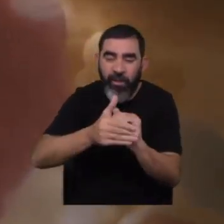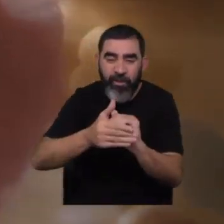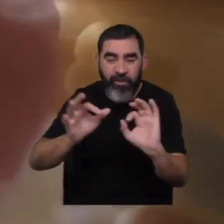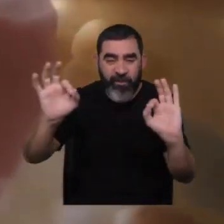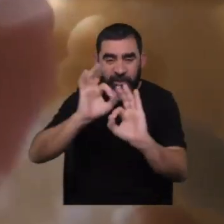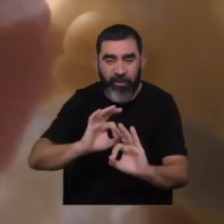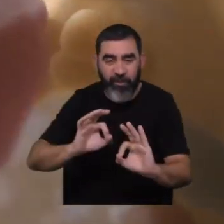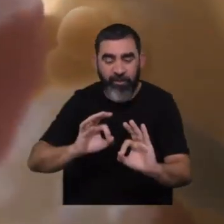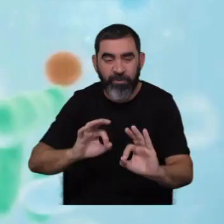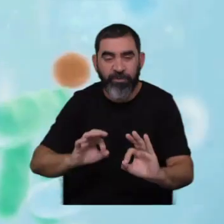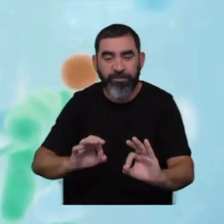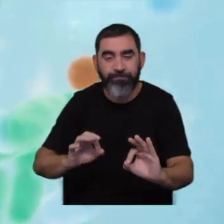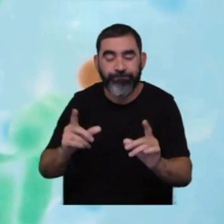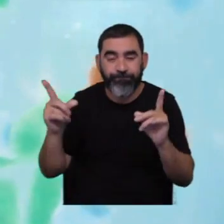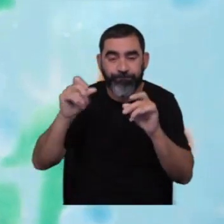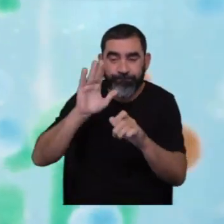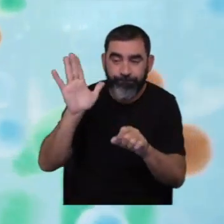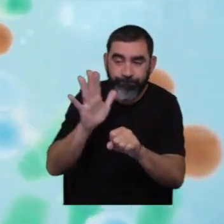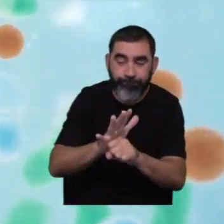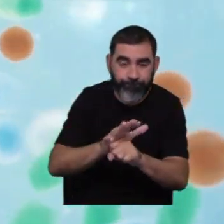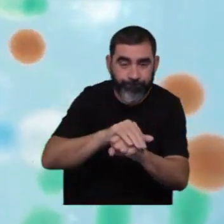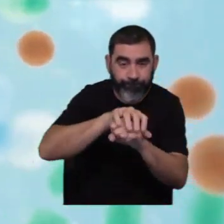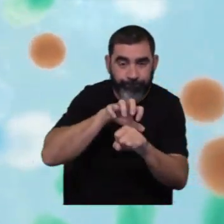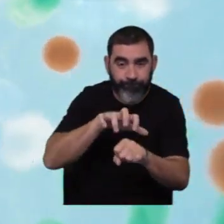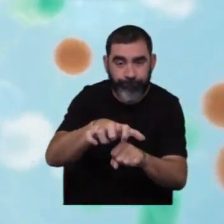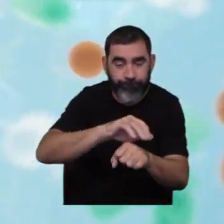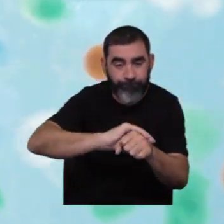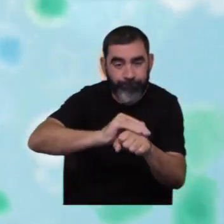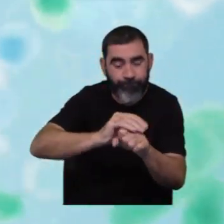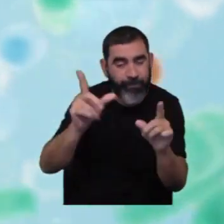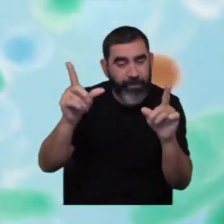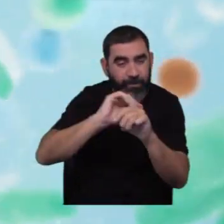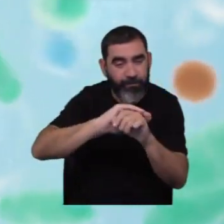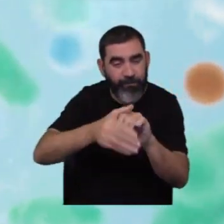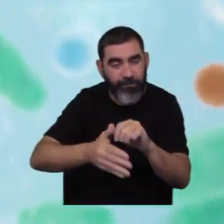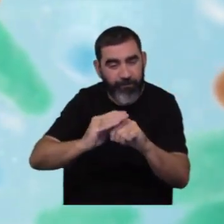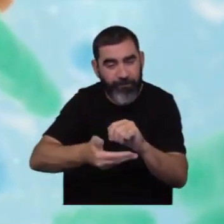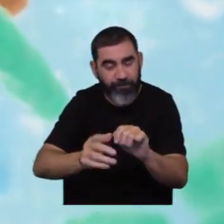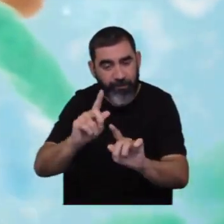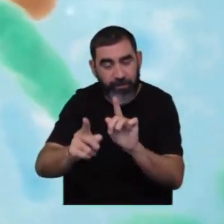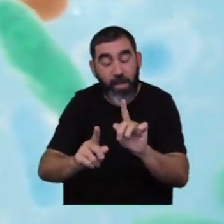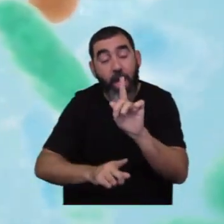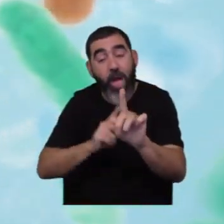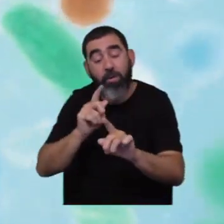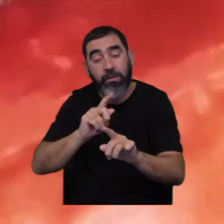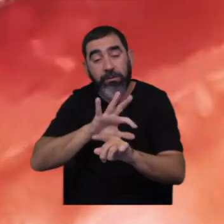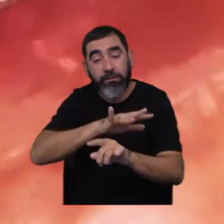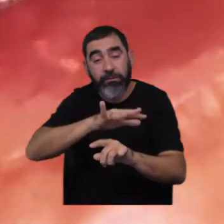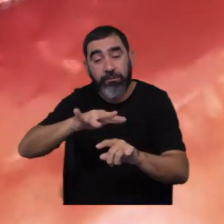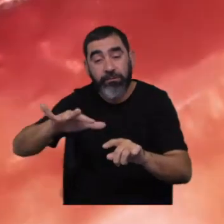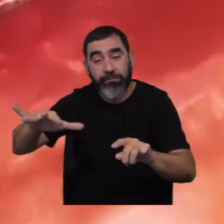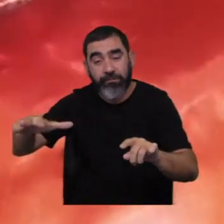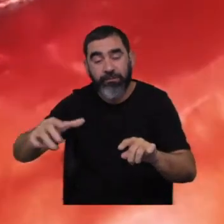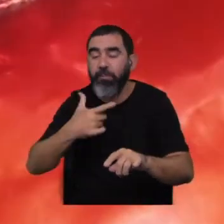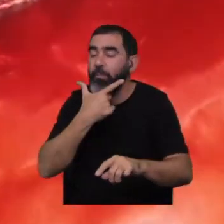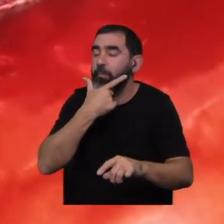que le es difícil al microorganismo formar el biofilm, adherirse, que otra superficie, por ejemplo, que es súper